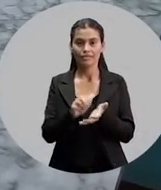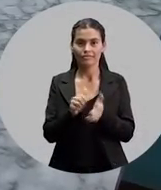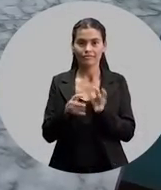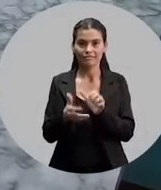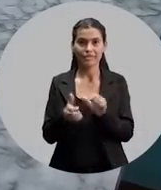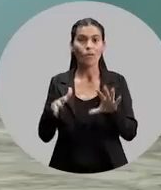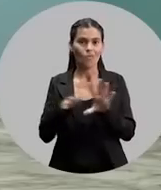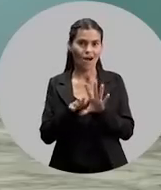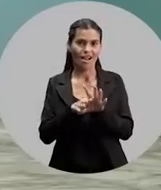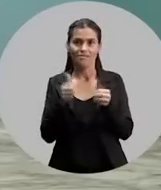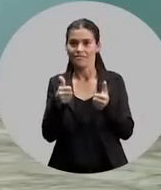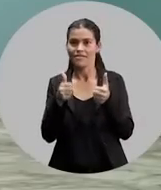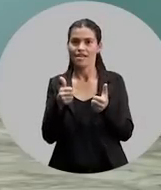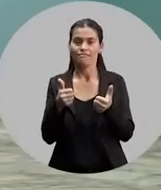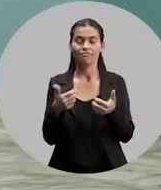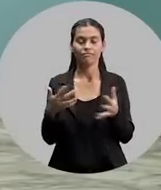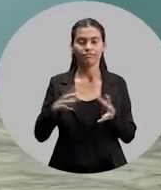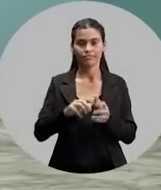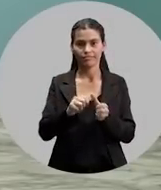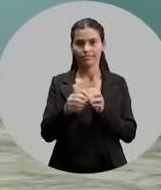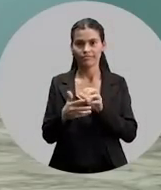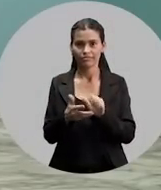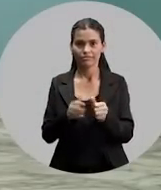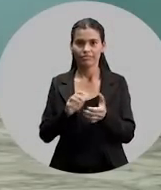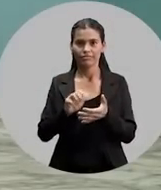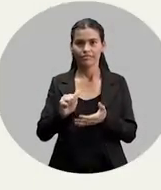Esta es la masa que logramos.